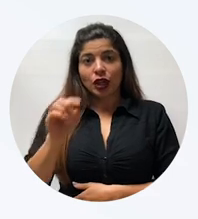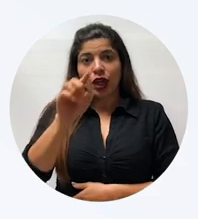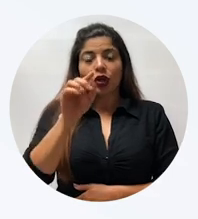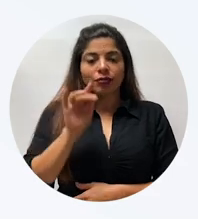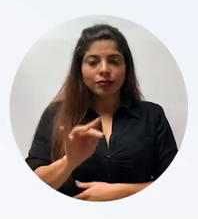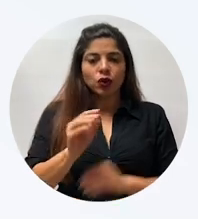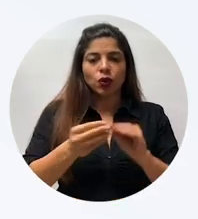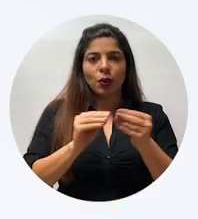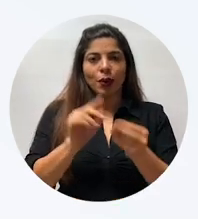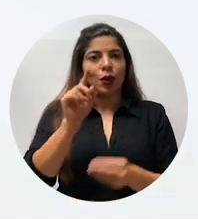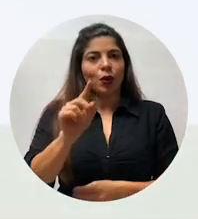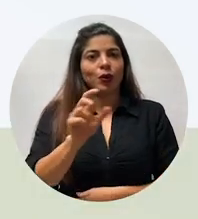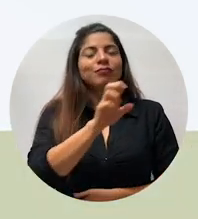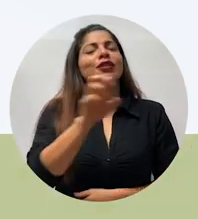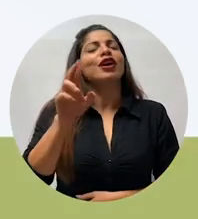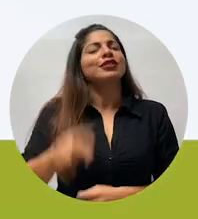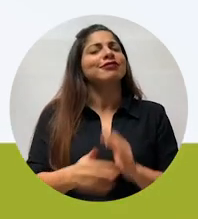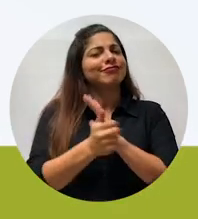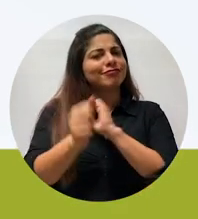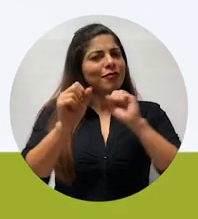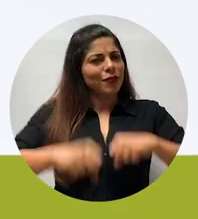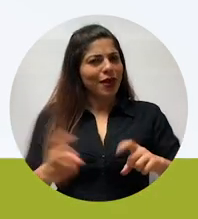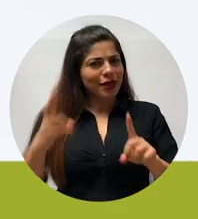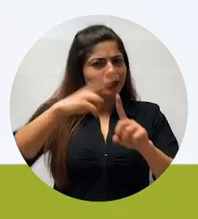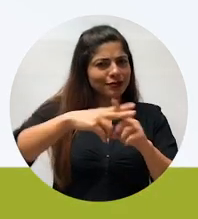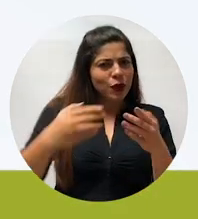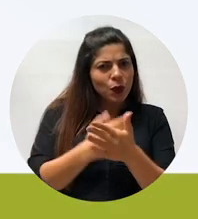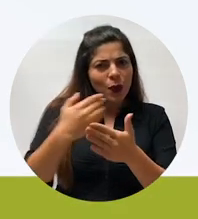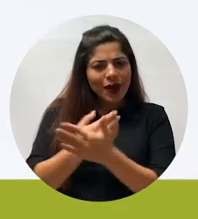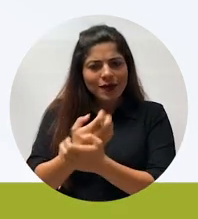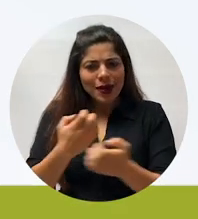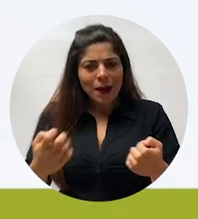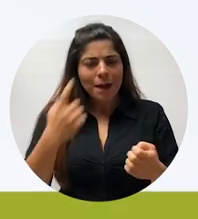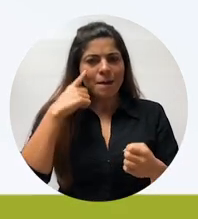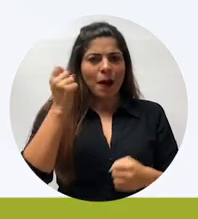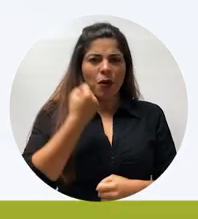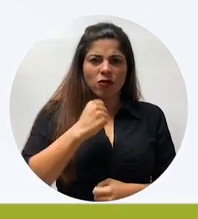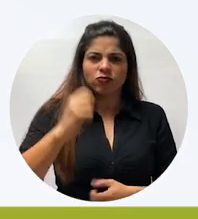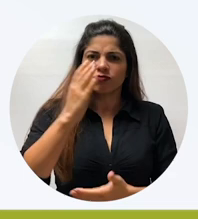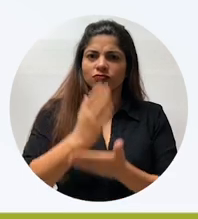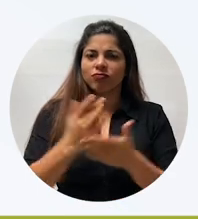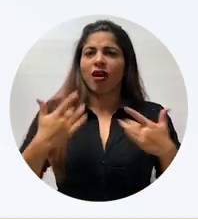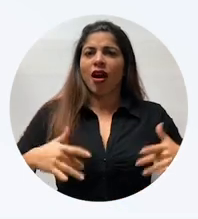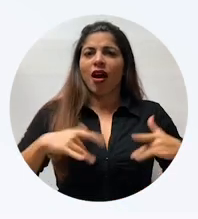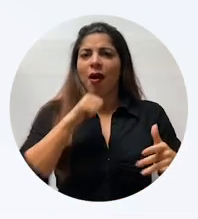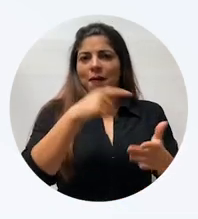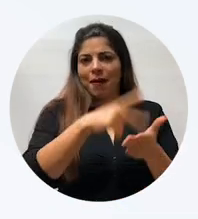2539-4000, opción 1. Costa Rica es capaz de implementar nuevas herramientas para atacar